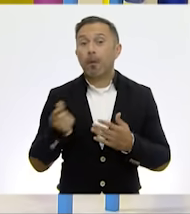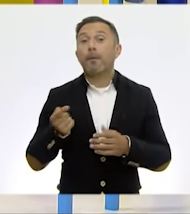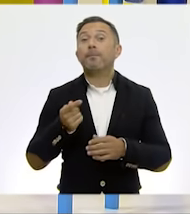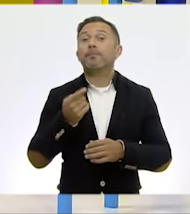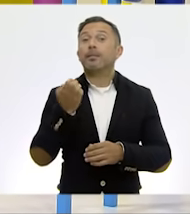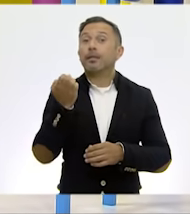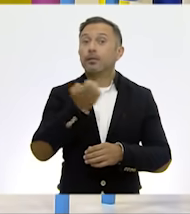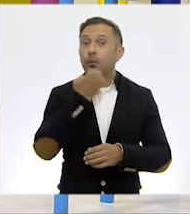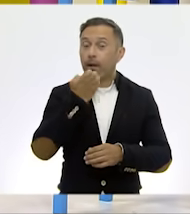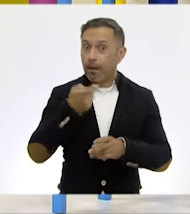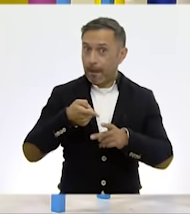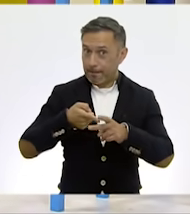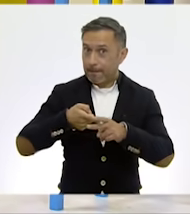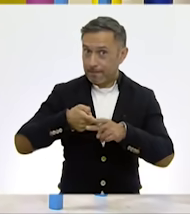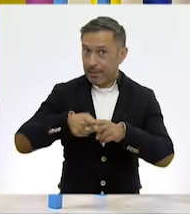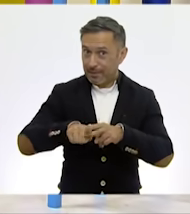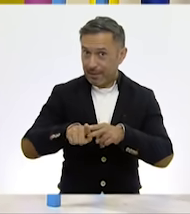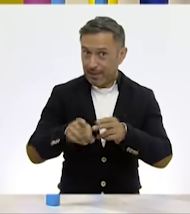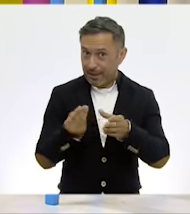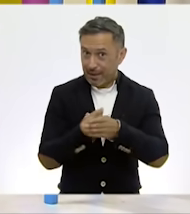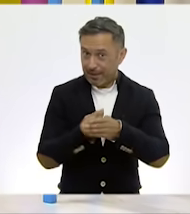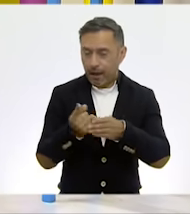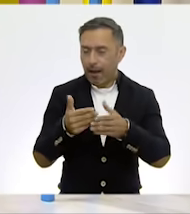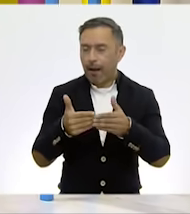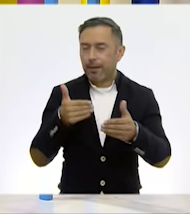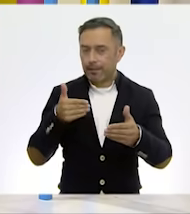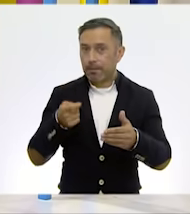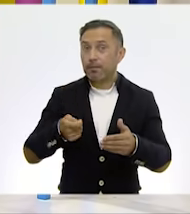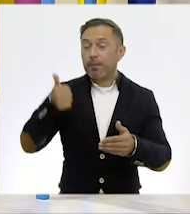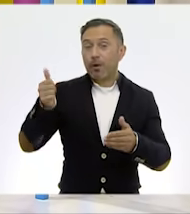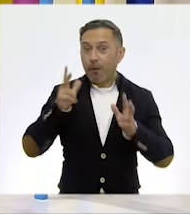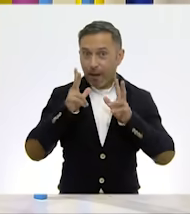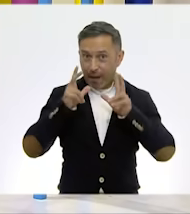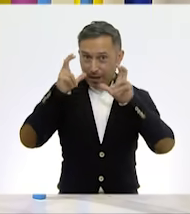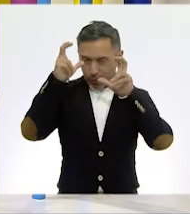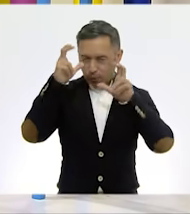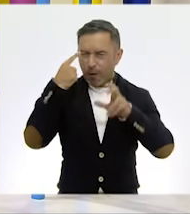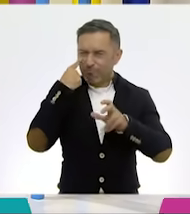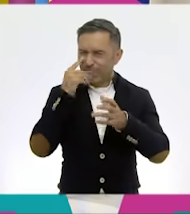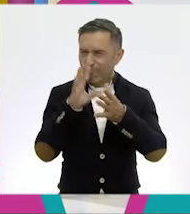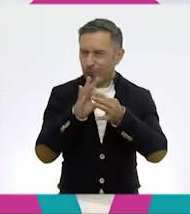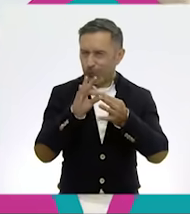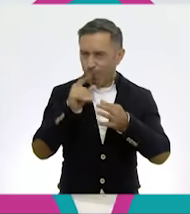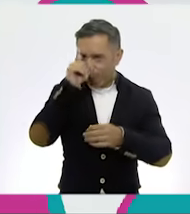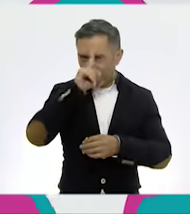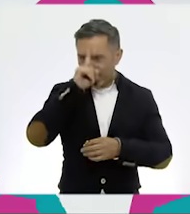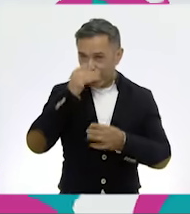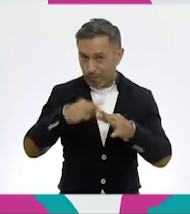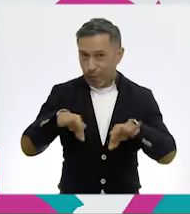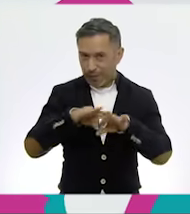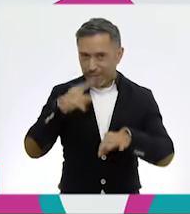clase de hoy, vamos a ver a Jolisto porque tiene una recomendación muy importante que darnos. ¡Vamos contigo, a Jolisto!